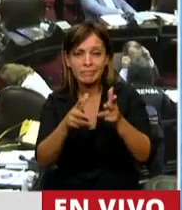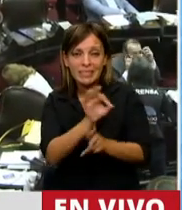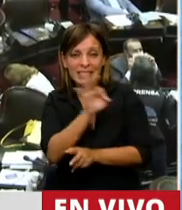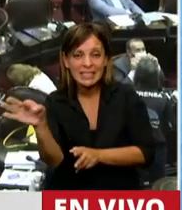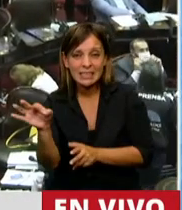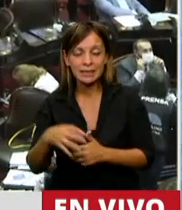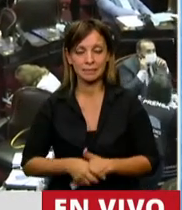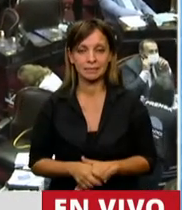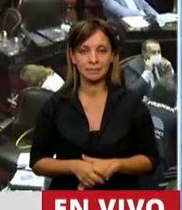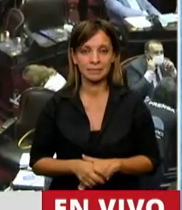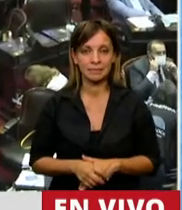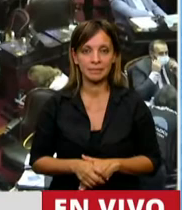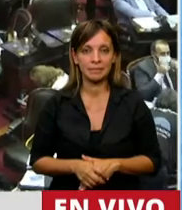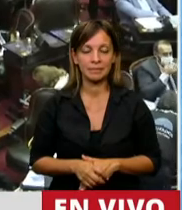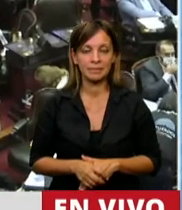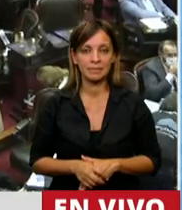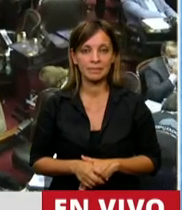las intervenciones.